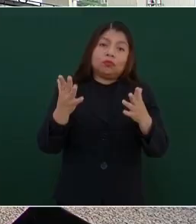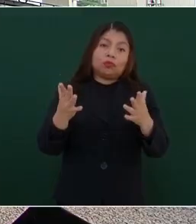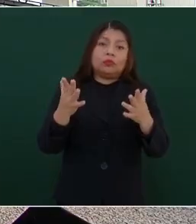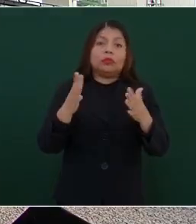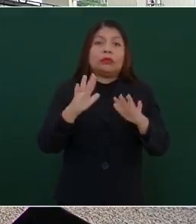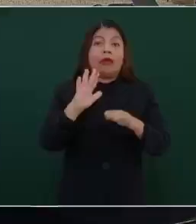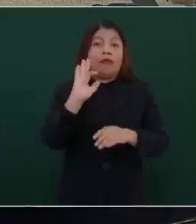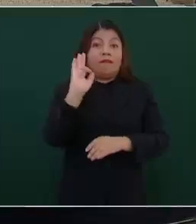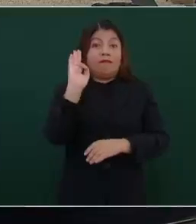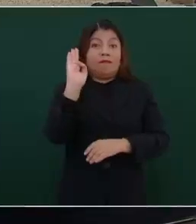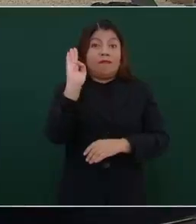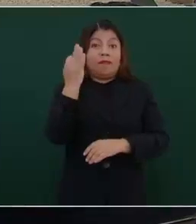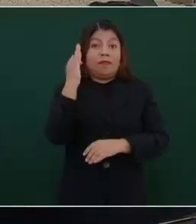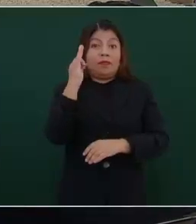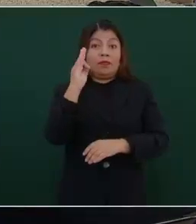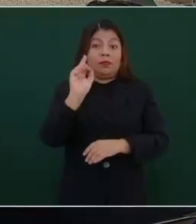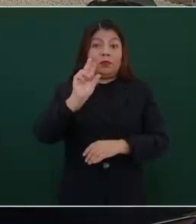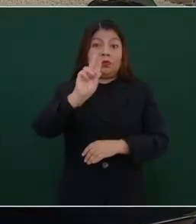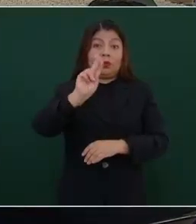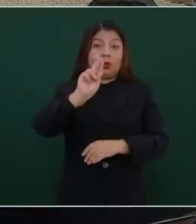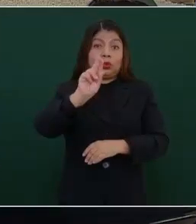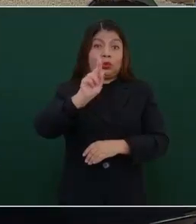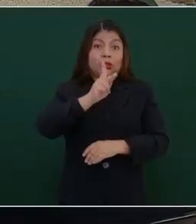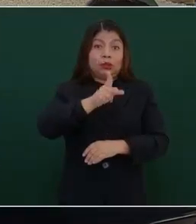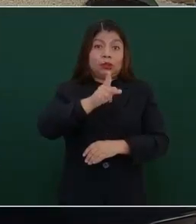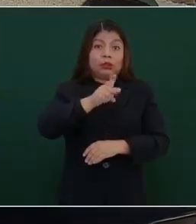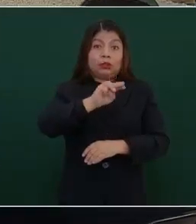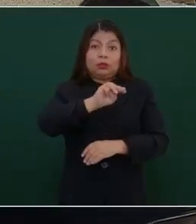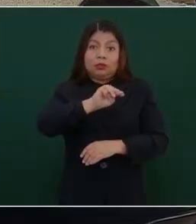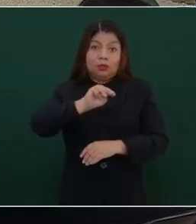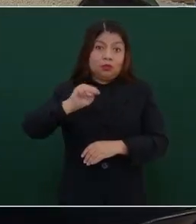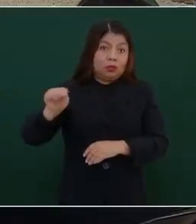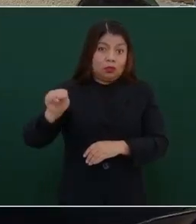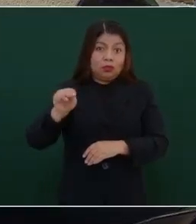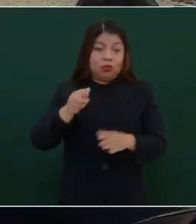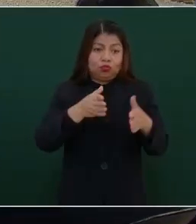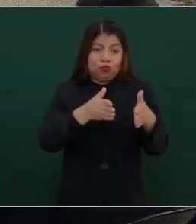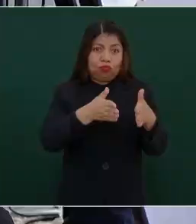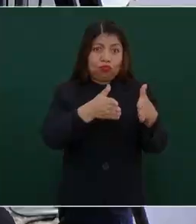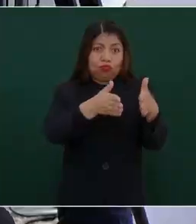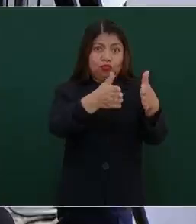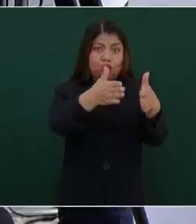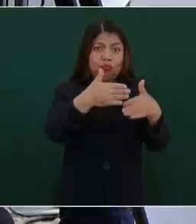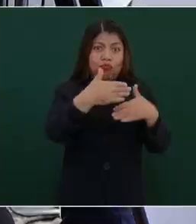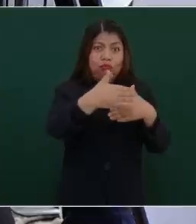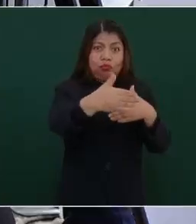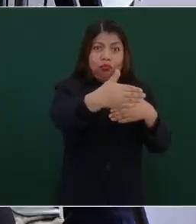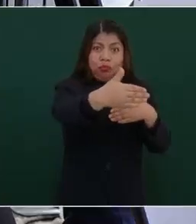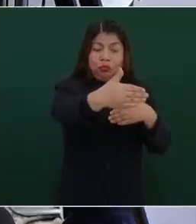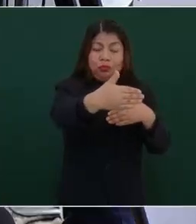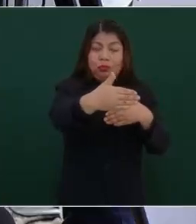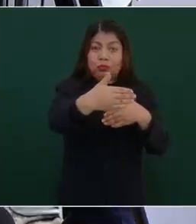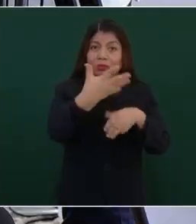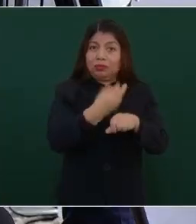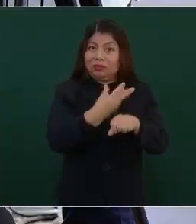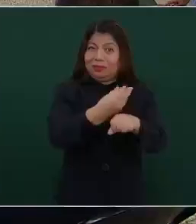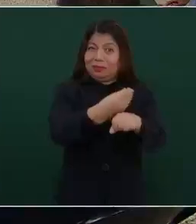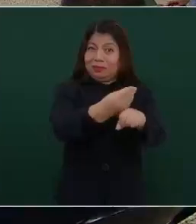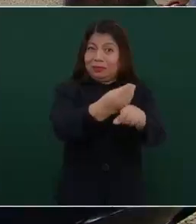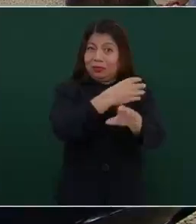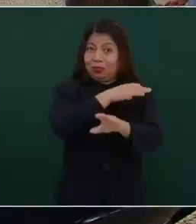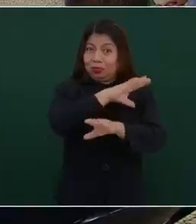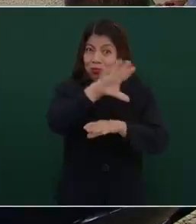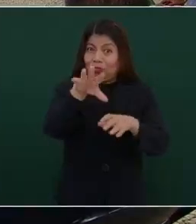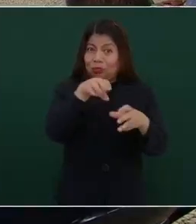estos 80 kilómetros de viaducto que se va a hacer en el tramo 5 sur, y está, en febrero lo está inaugurando. Eso es lo